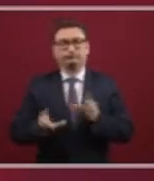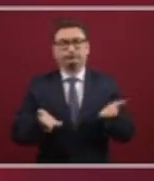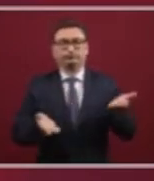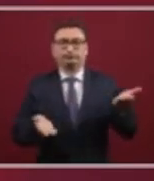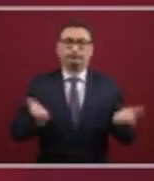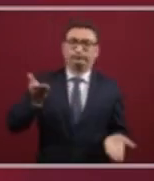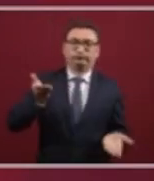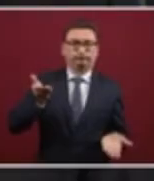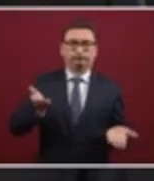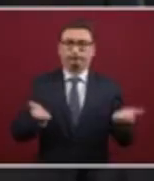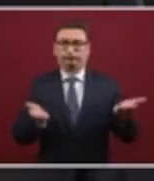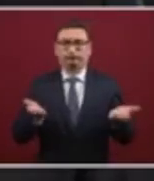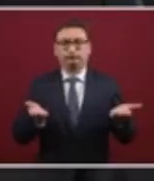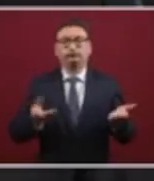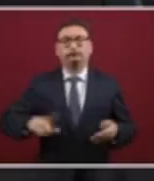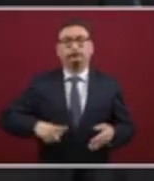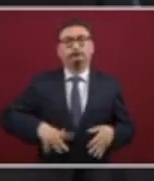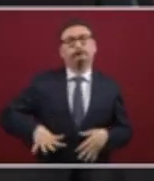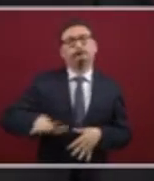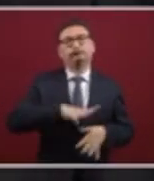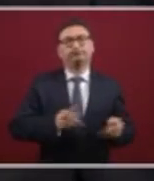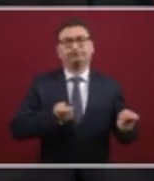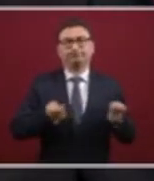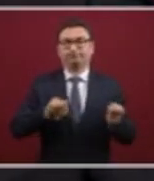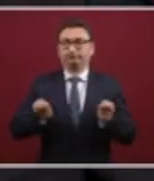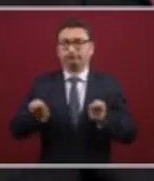todo el gobierno,